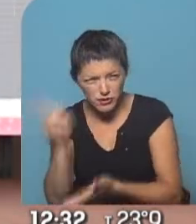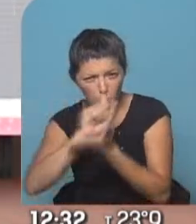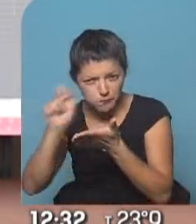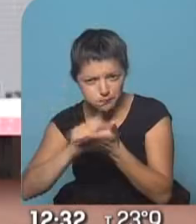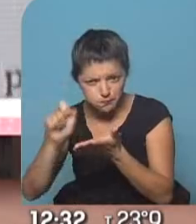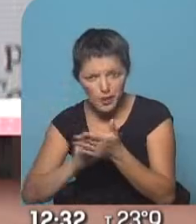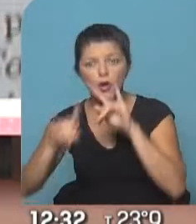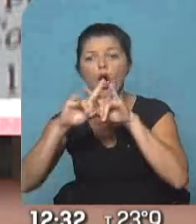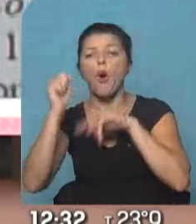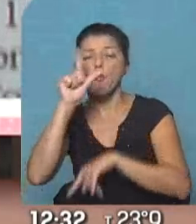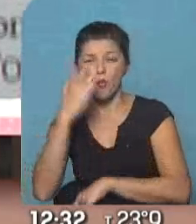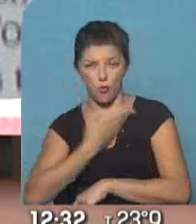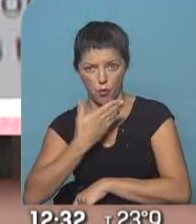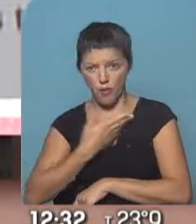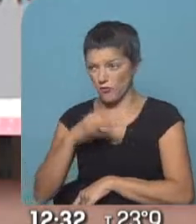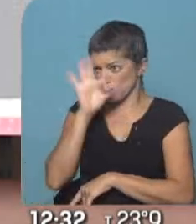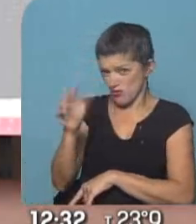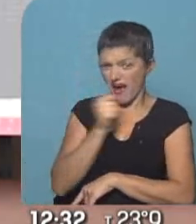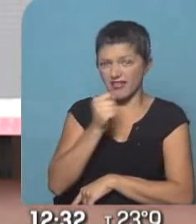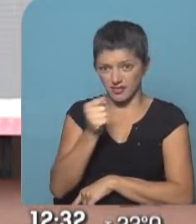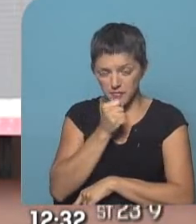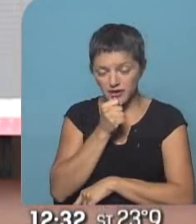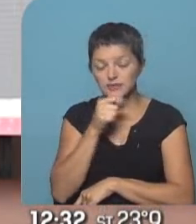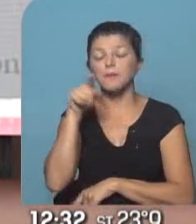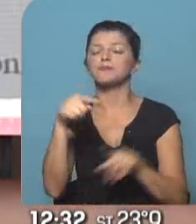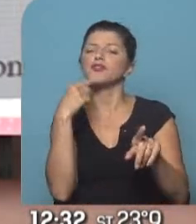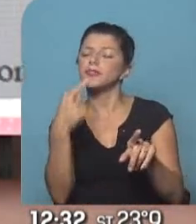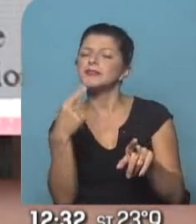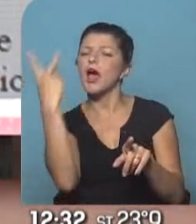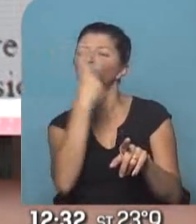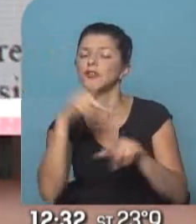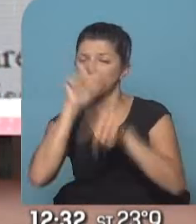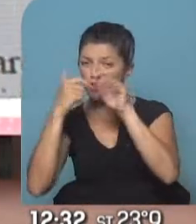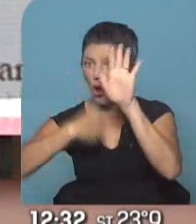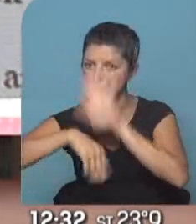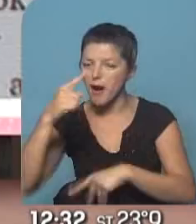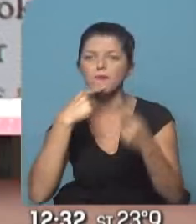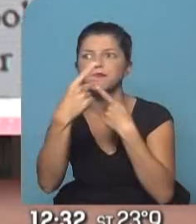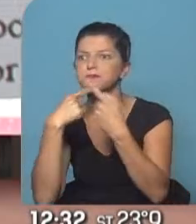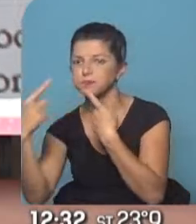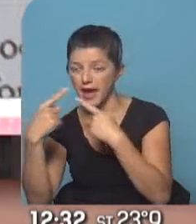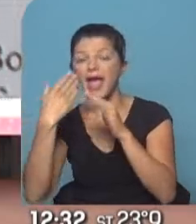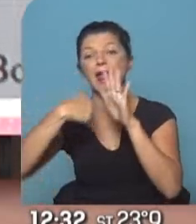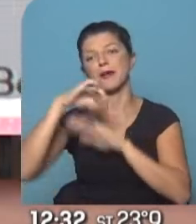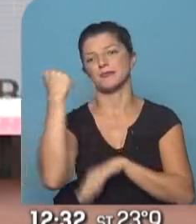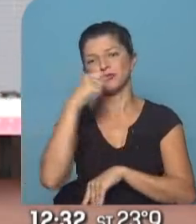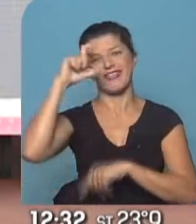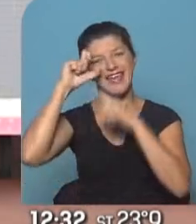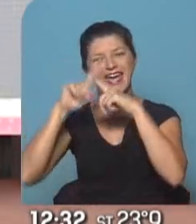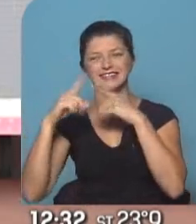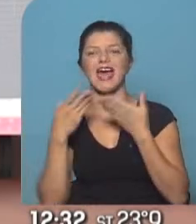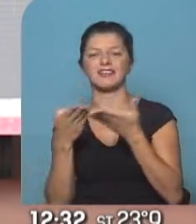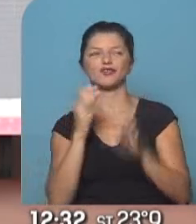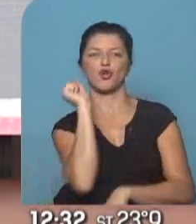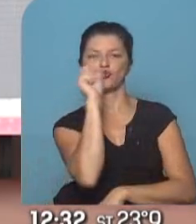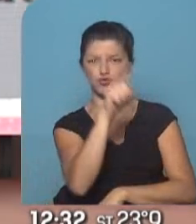Wolff, quien dice haber entrevistado a 200 personas, entre ellas varias personalidades. La más importante, el ex asesor de Trump, Steve